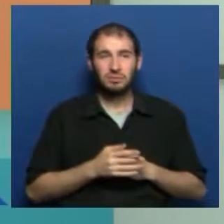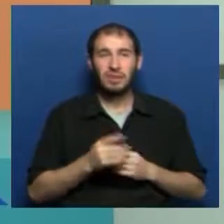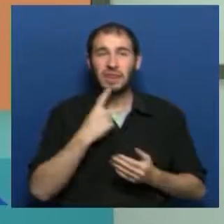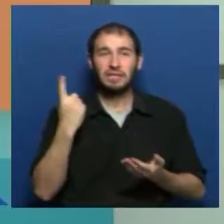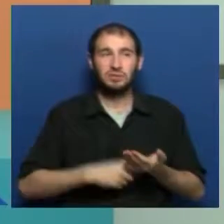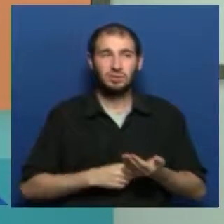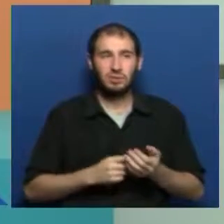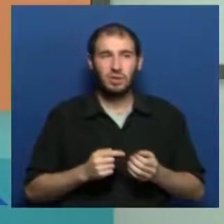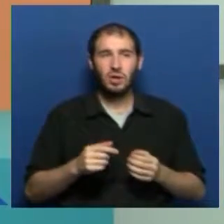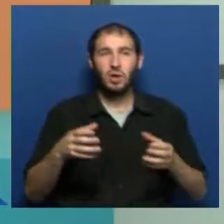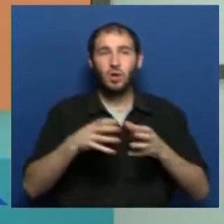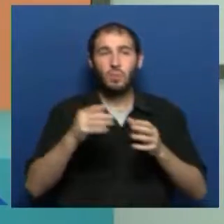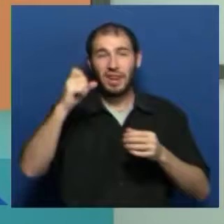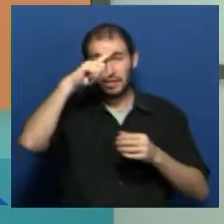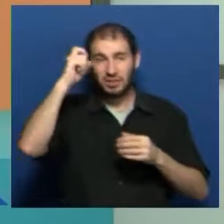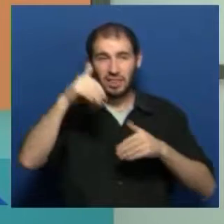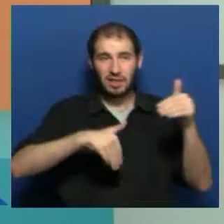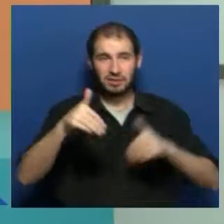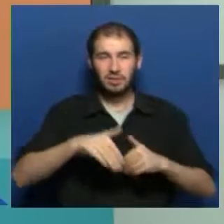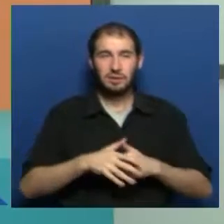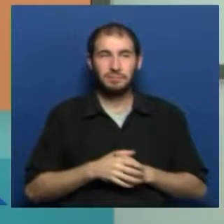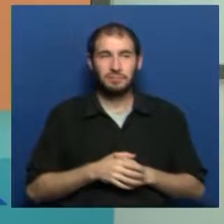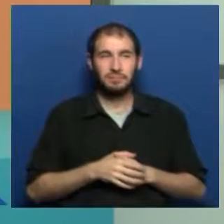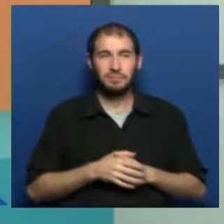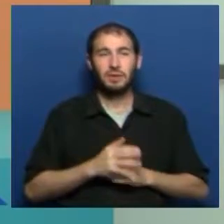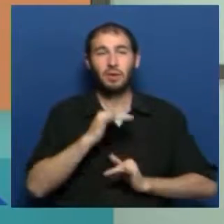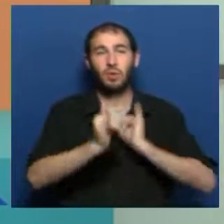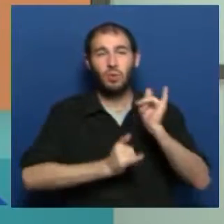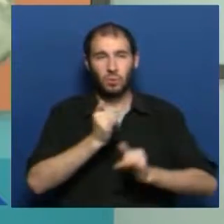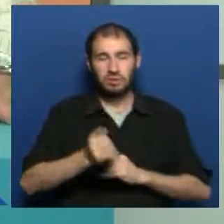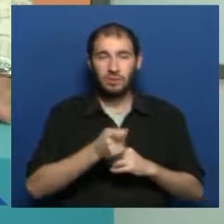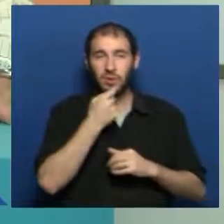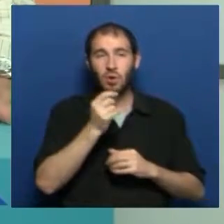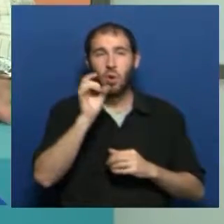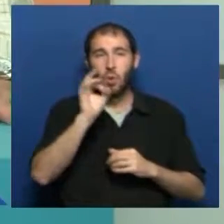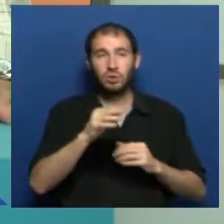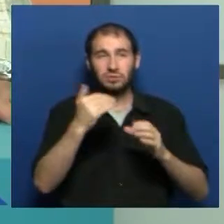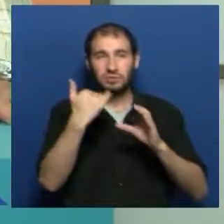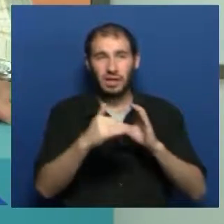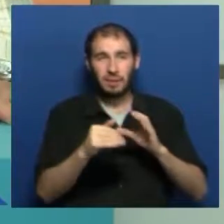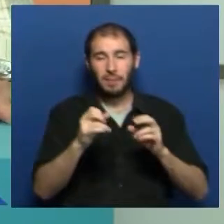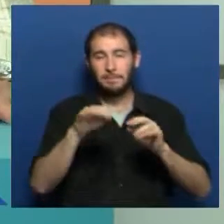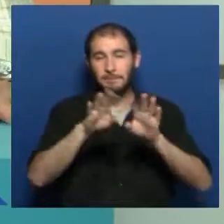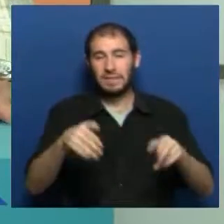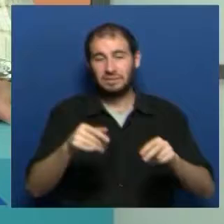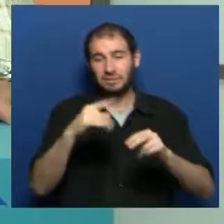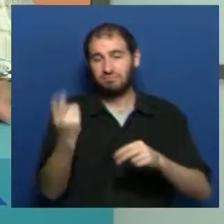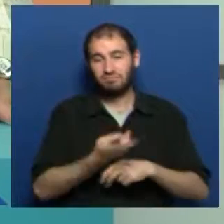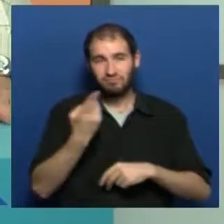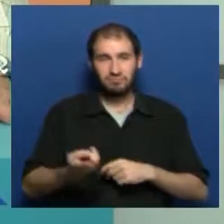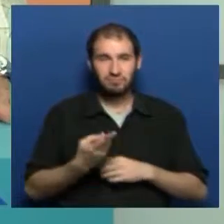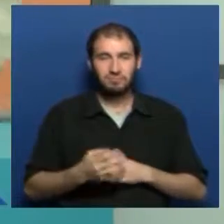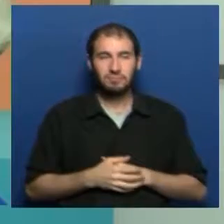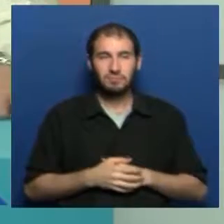fallo de la Cámara Nacional Electoral que sostiene que si solo está el telegrama, la mesa no es válida.